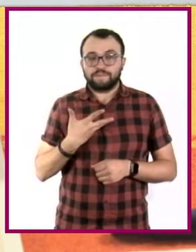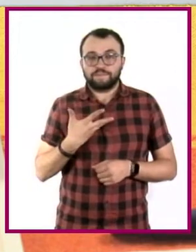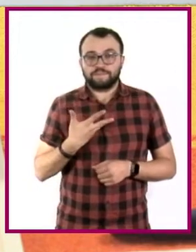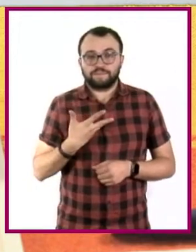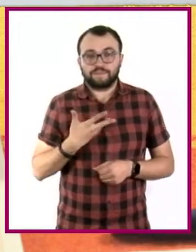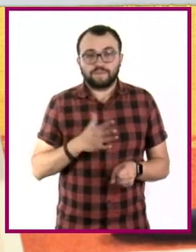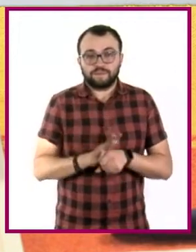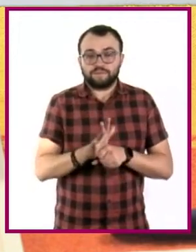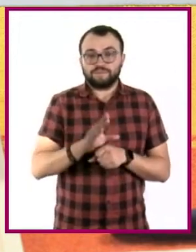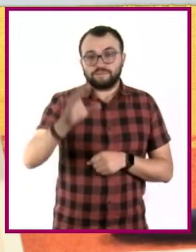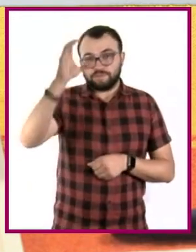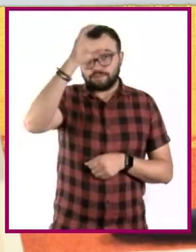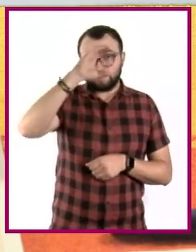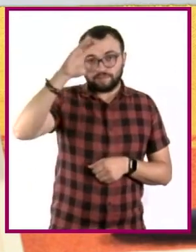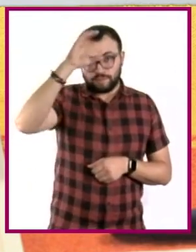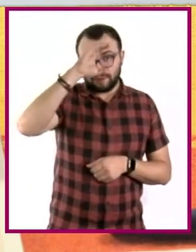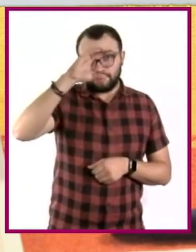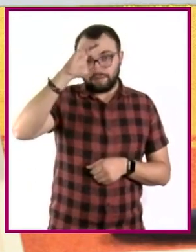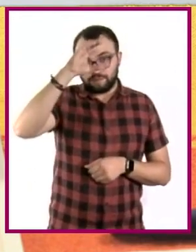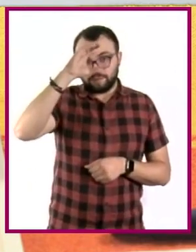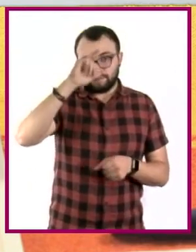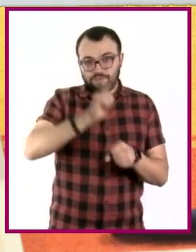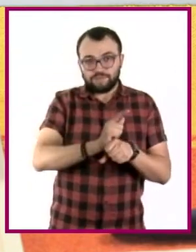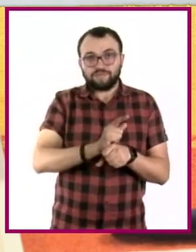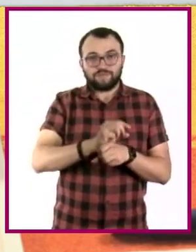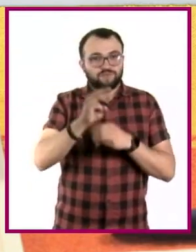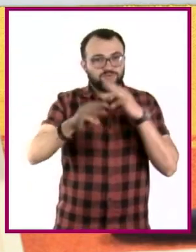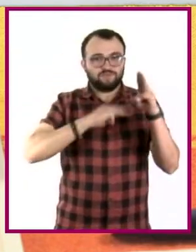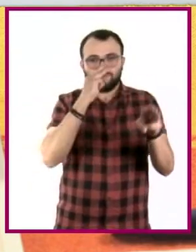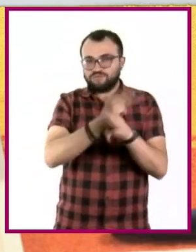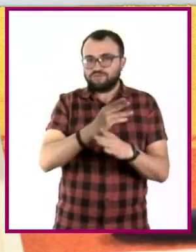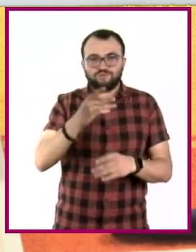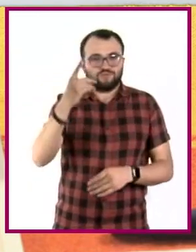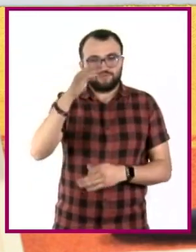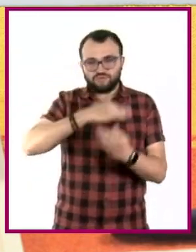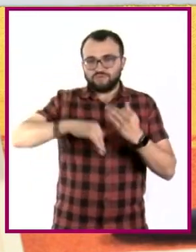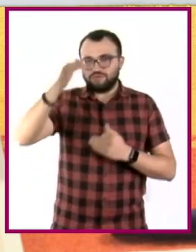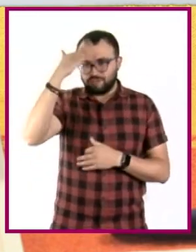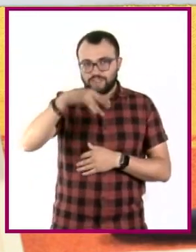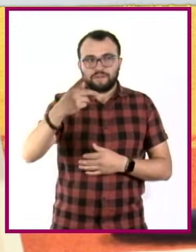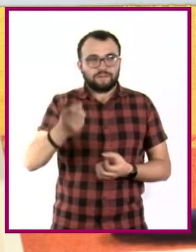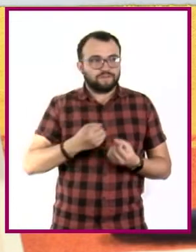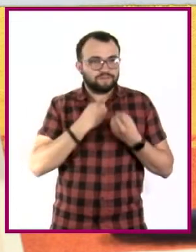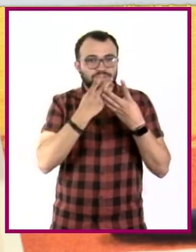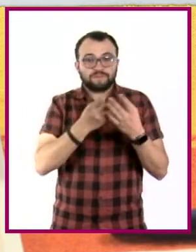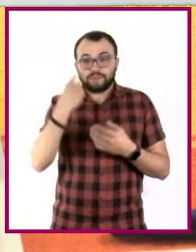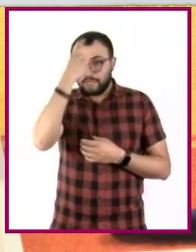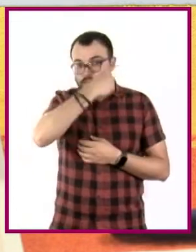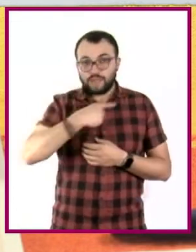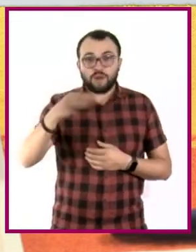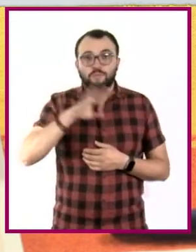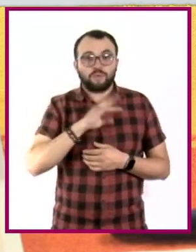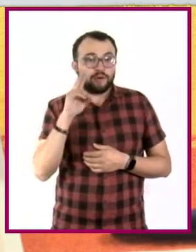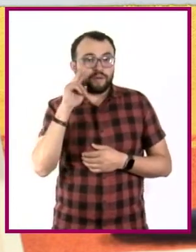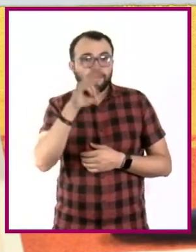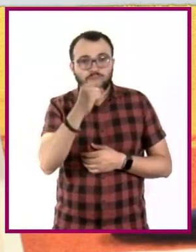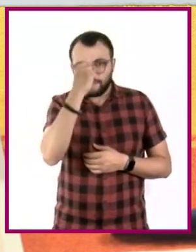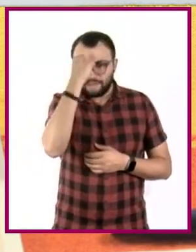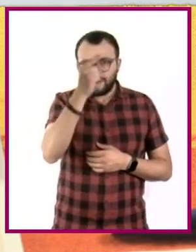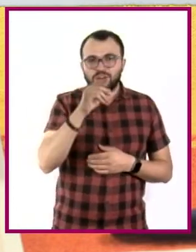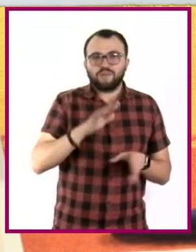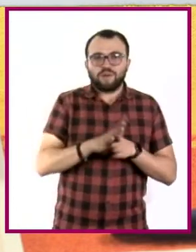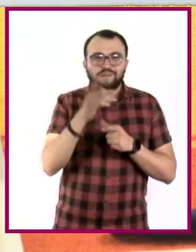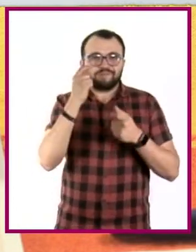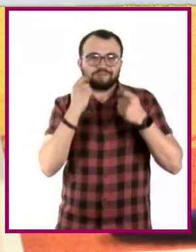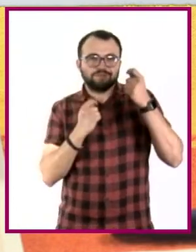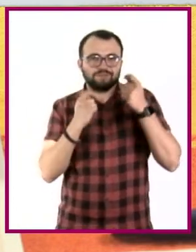las culturas en el mundo, ¿sí? Las expresamos. En nuestro rostro podemos ver la expresión